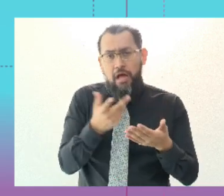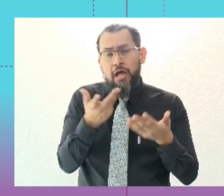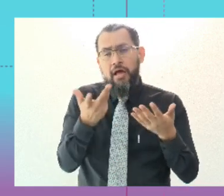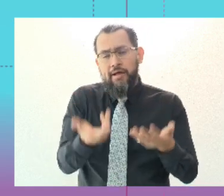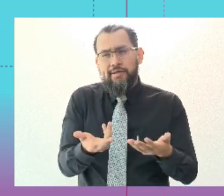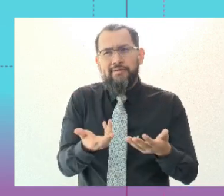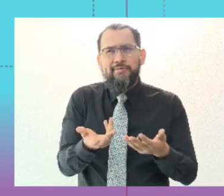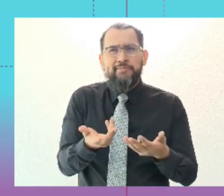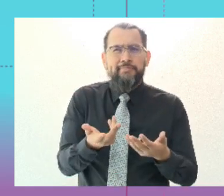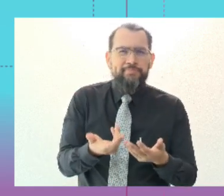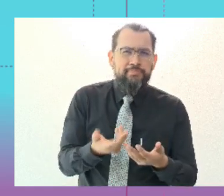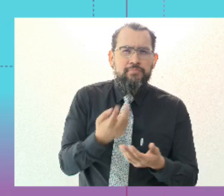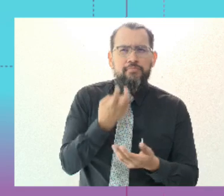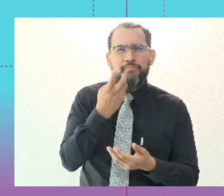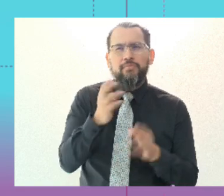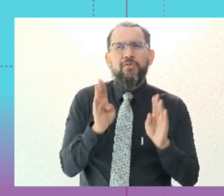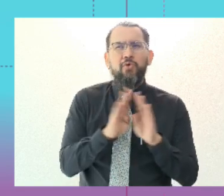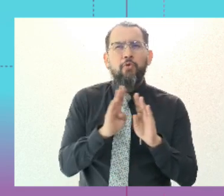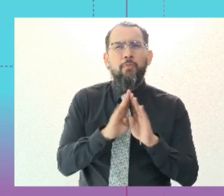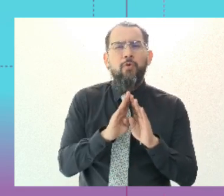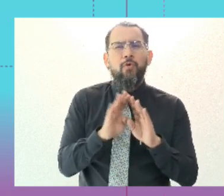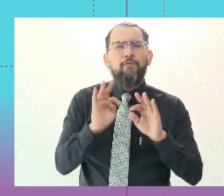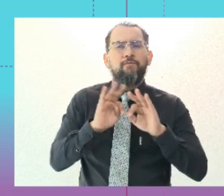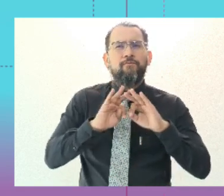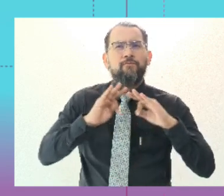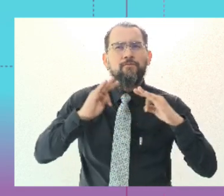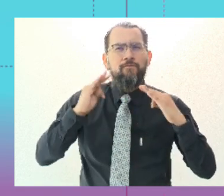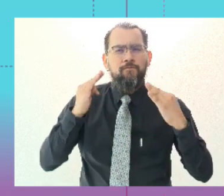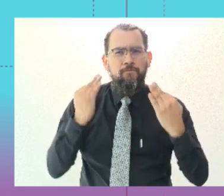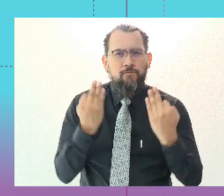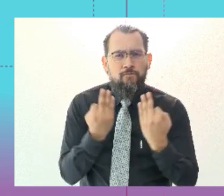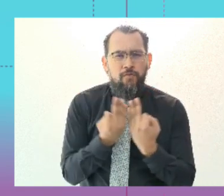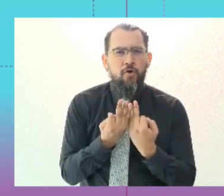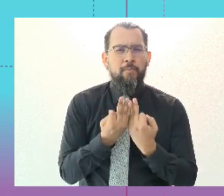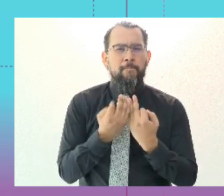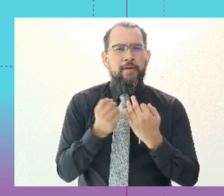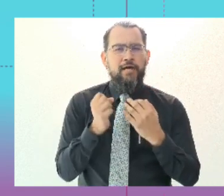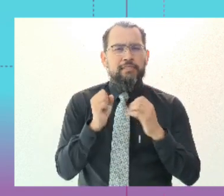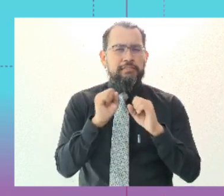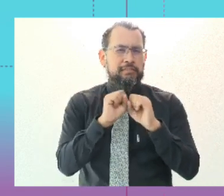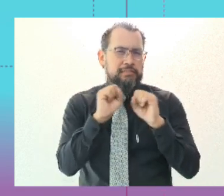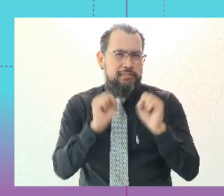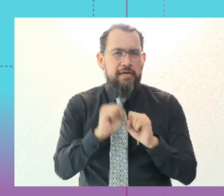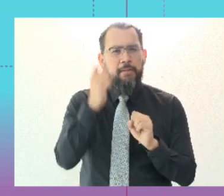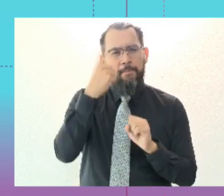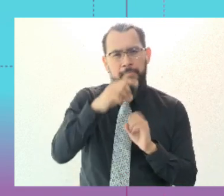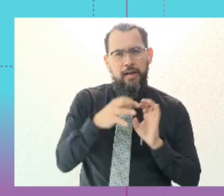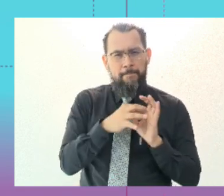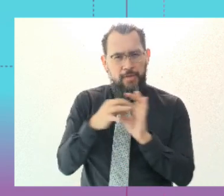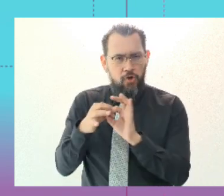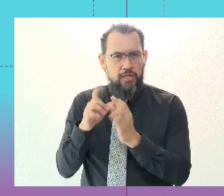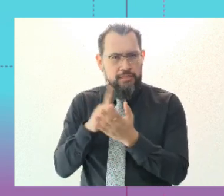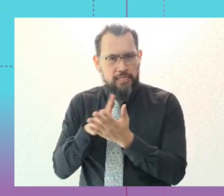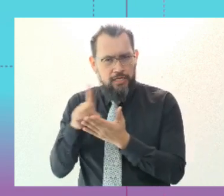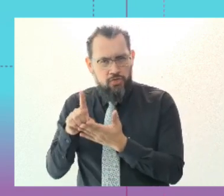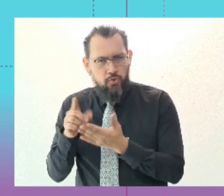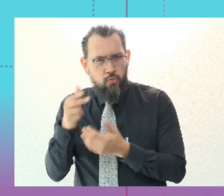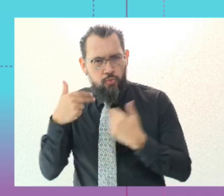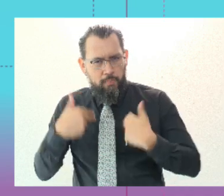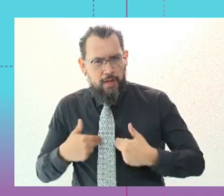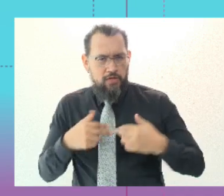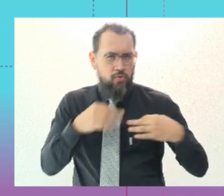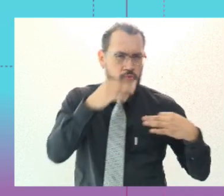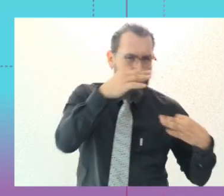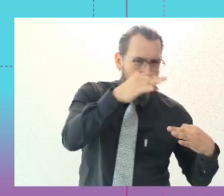sistema que va a partir de una vinculación de derechos humanos y gestiones documentales para